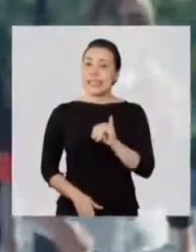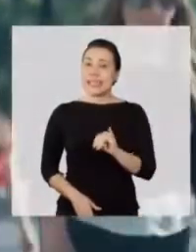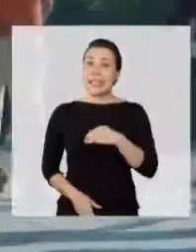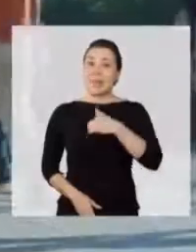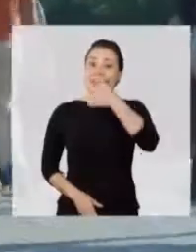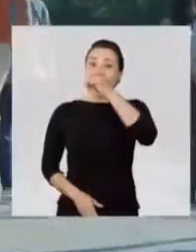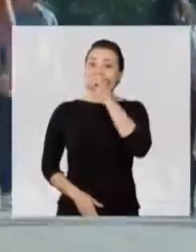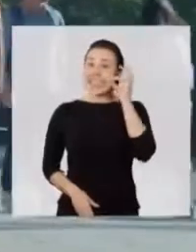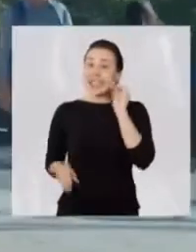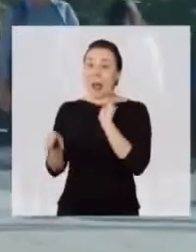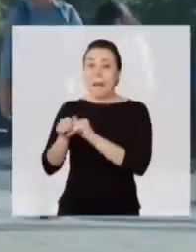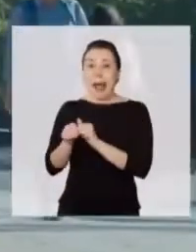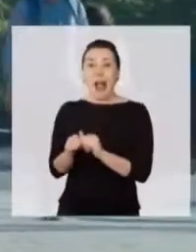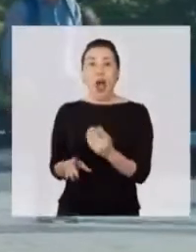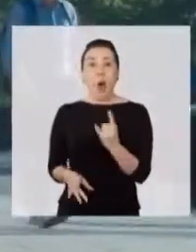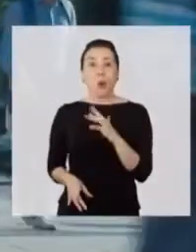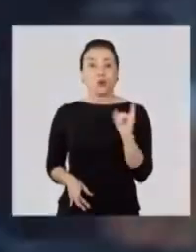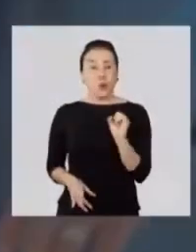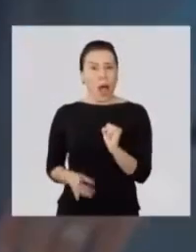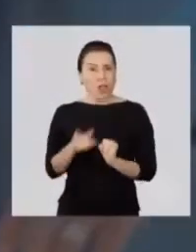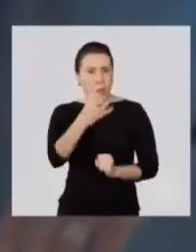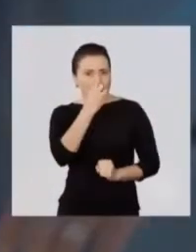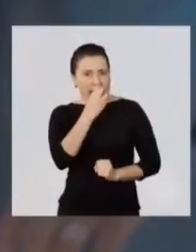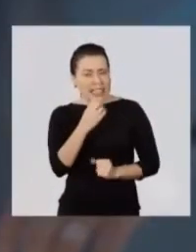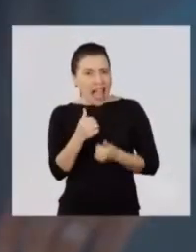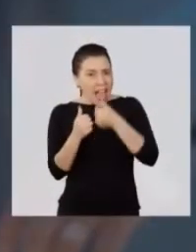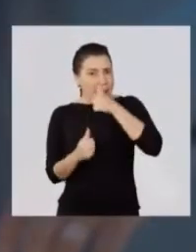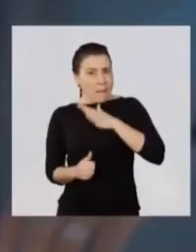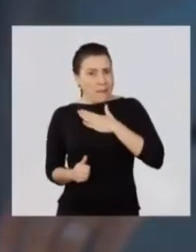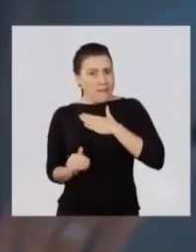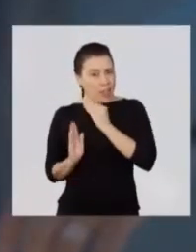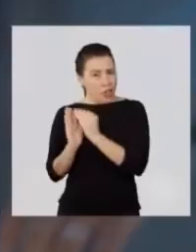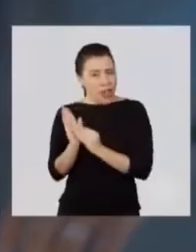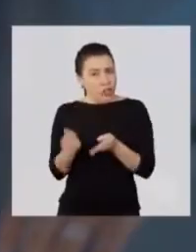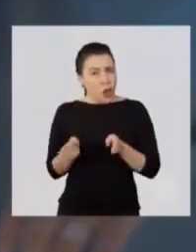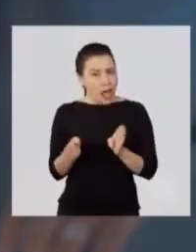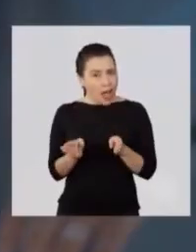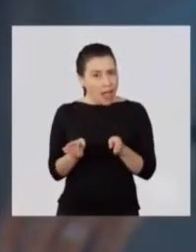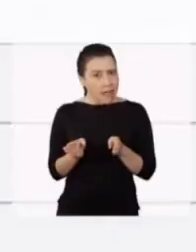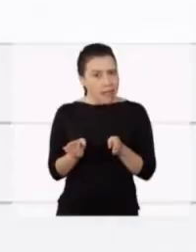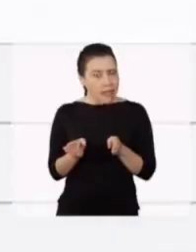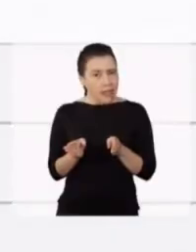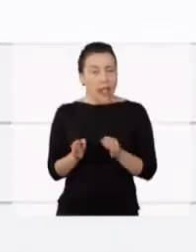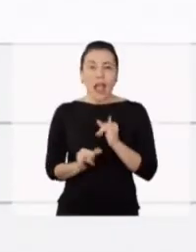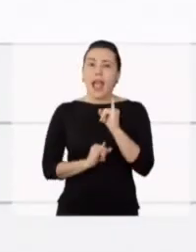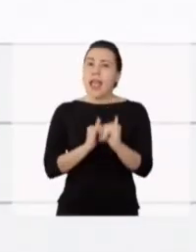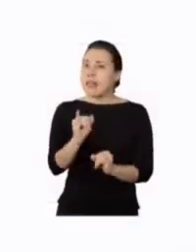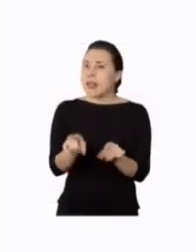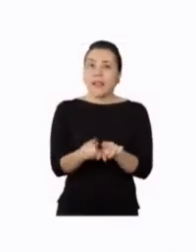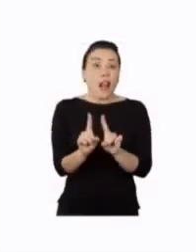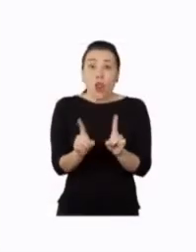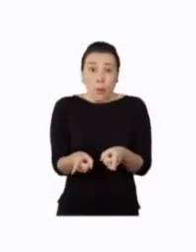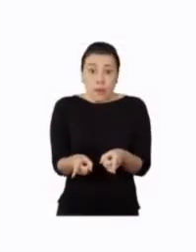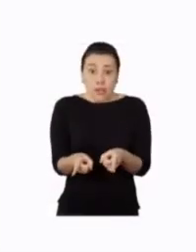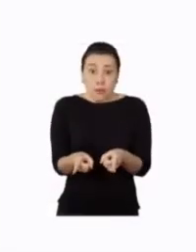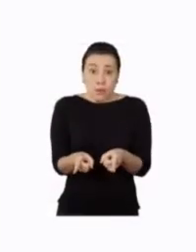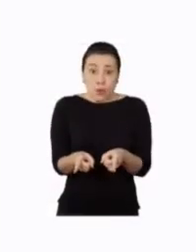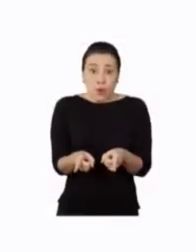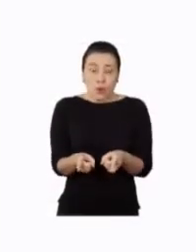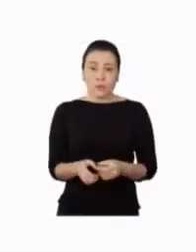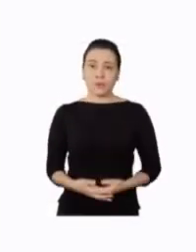19-025-873-Z y mi clave secreta del banco es Ursúa. ¿Gritarías tus datos personales en la calle? En Internet es lo